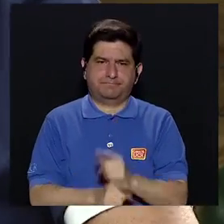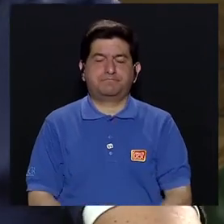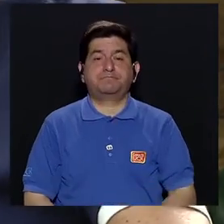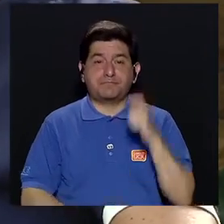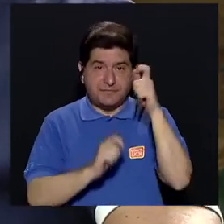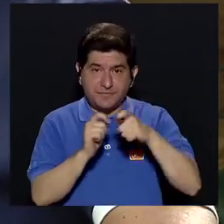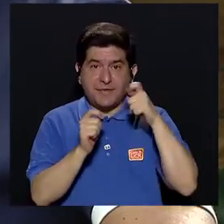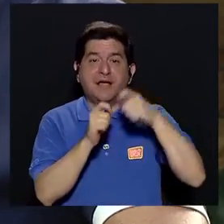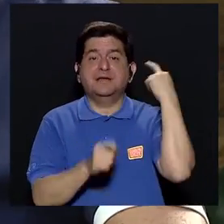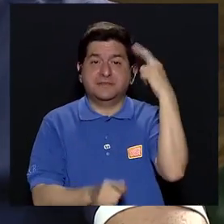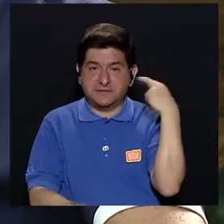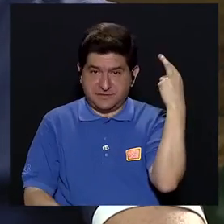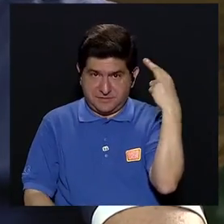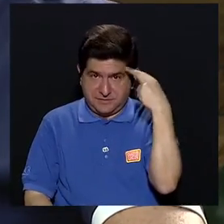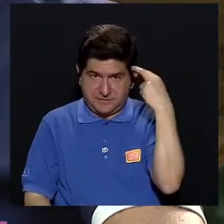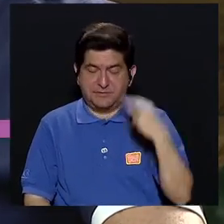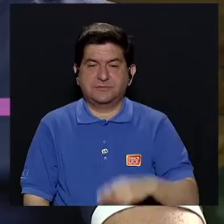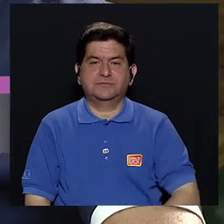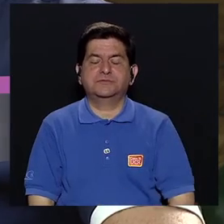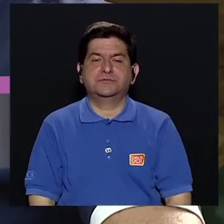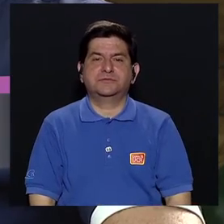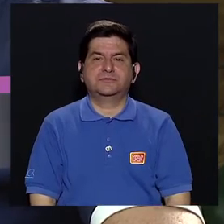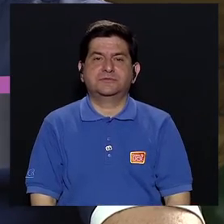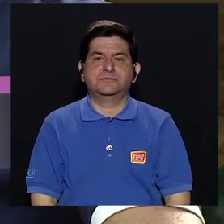y precisamente por eso,